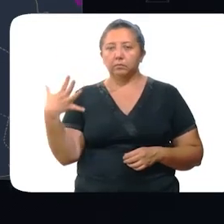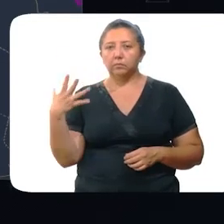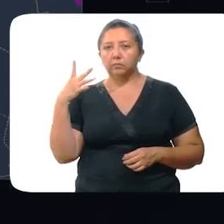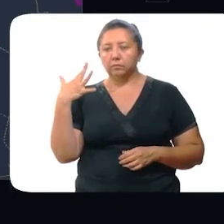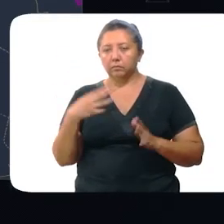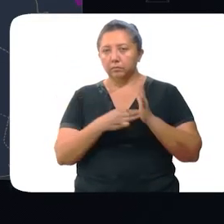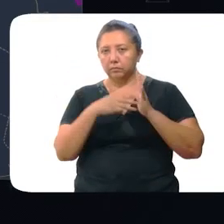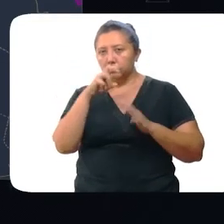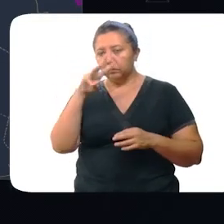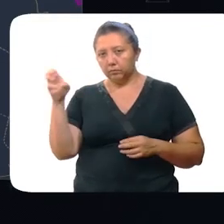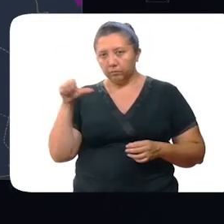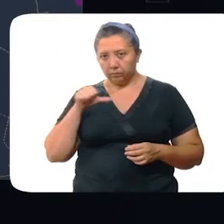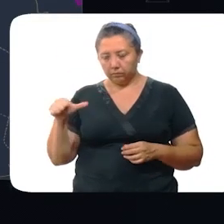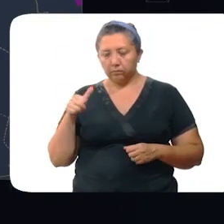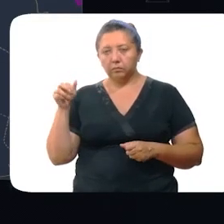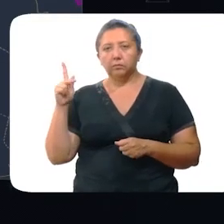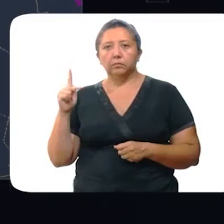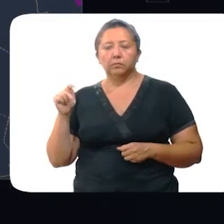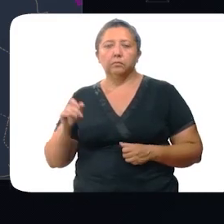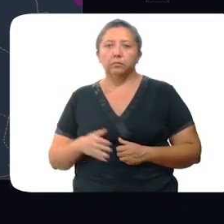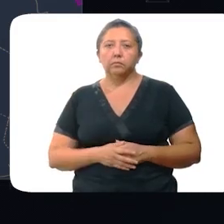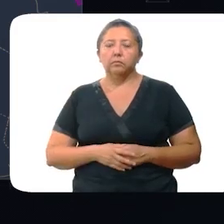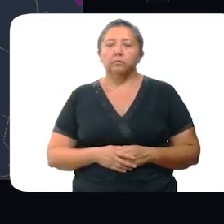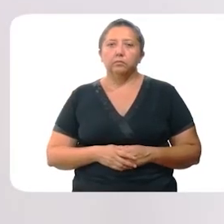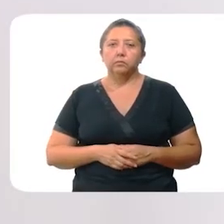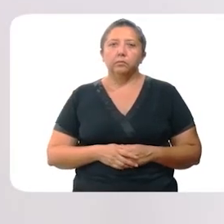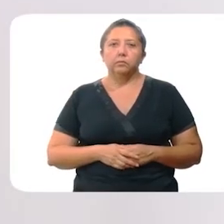y 5.316 en la zona poniente.